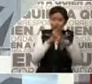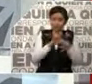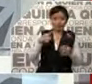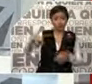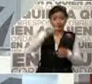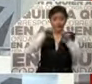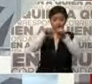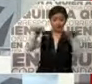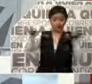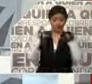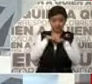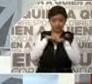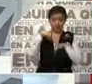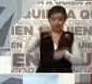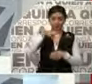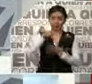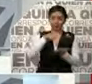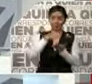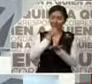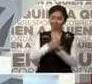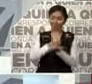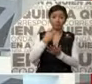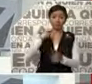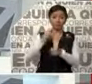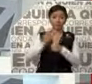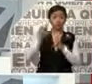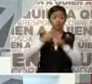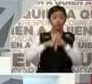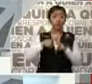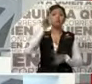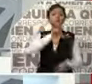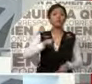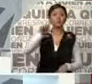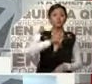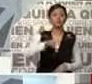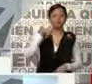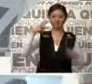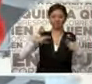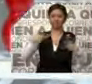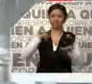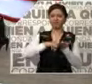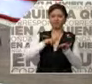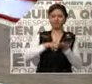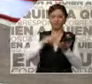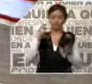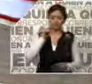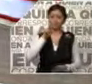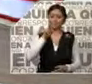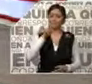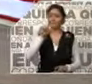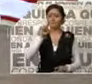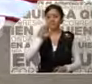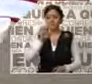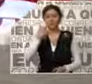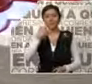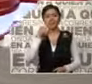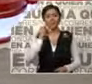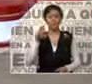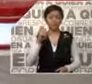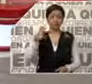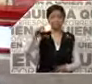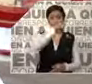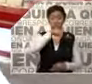todo el equipo que hace posible este espacio. Vamos a iniciar el día de hoy, es lunes con Me Vale Grillo y hoy nos acompaña parte del equipo, bueno, no parte, somos el equipo de